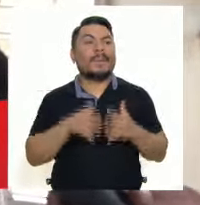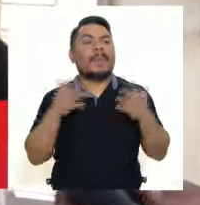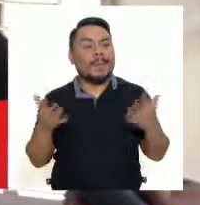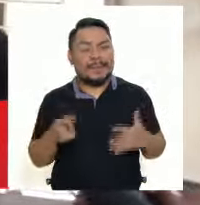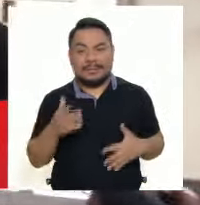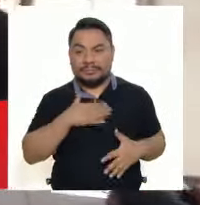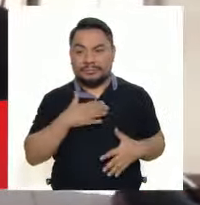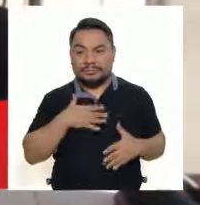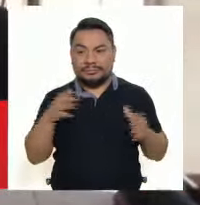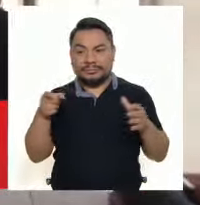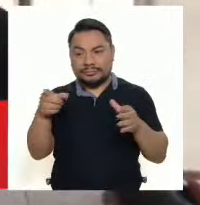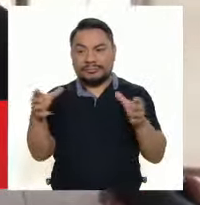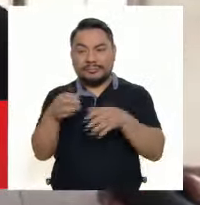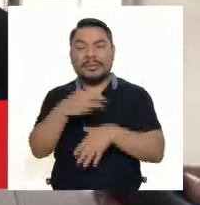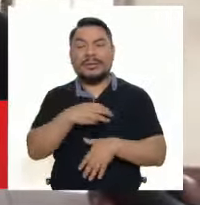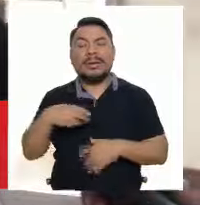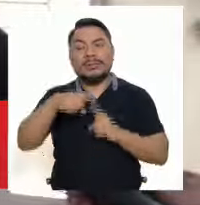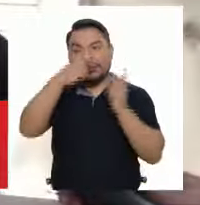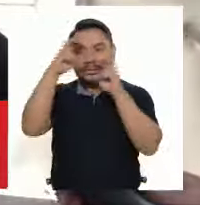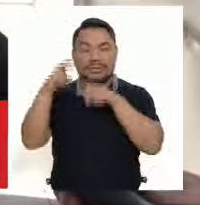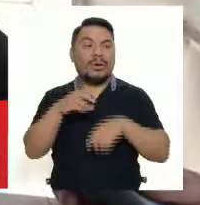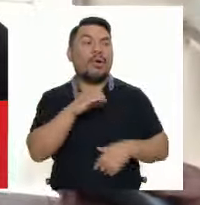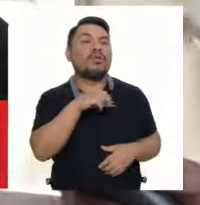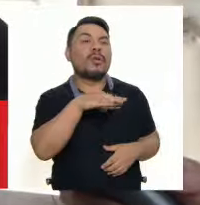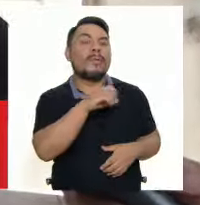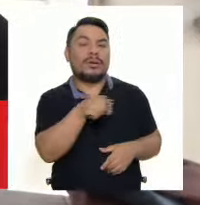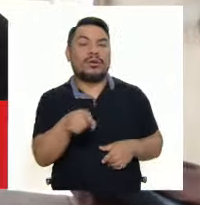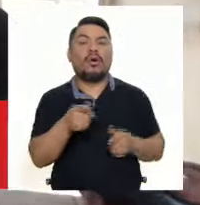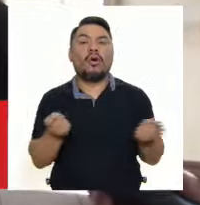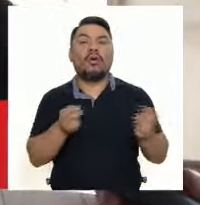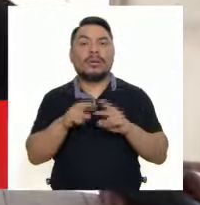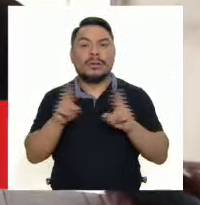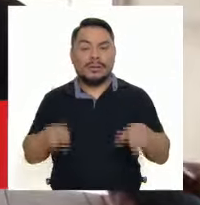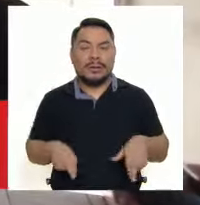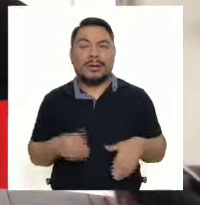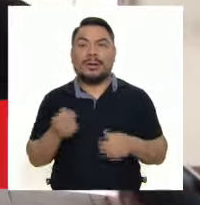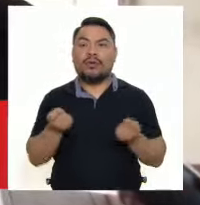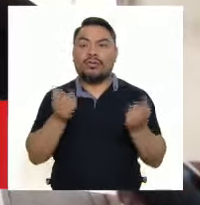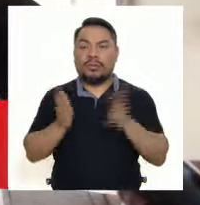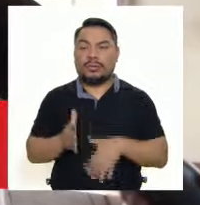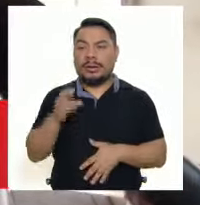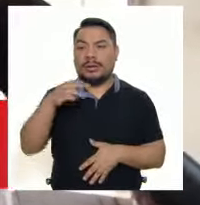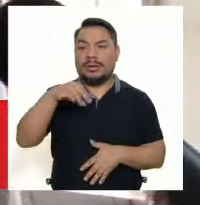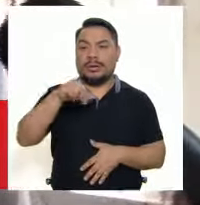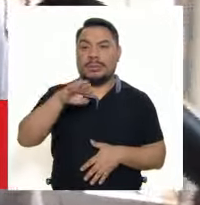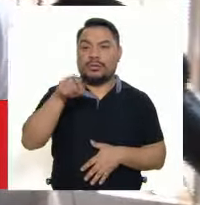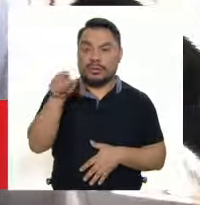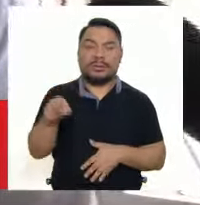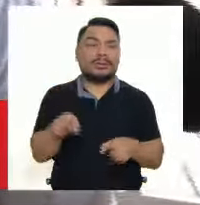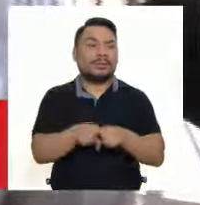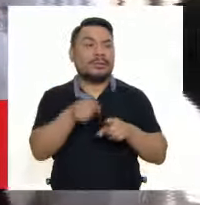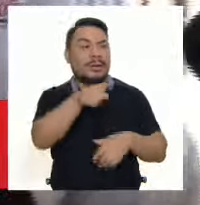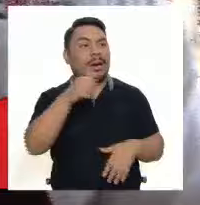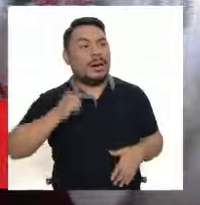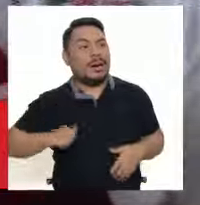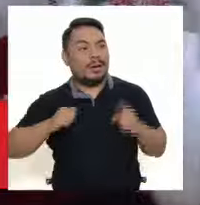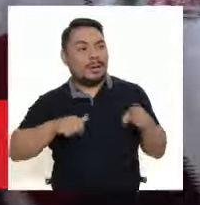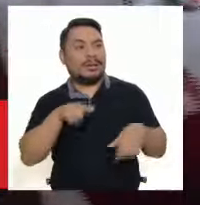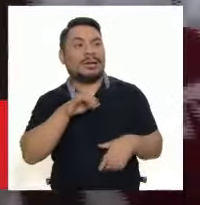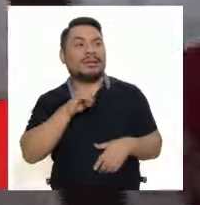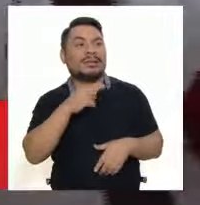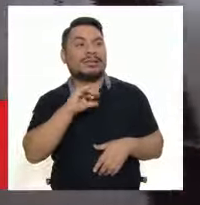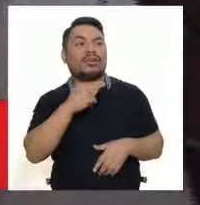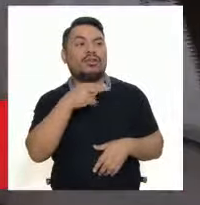el MINCETUR con COPESCO, el gobierno regional a través de nuestro gobernador Manuel y por supuesto nuestra alcaldesa de la